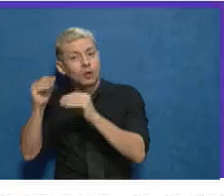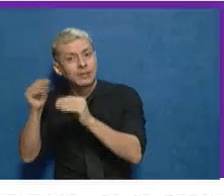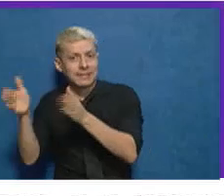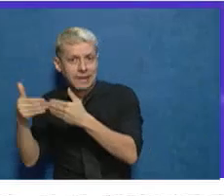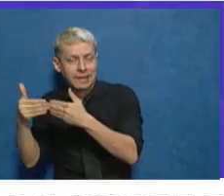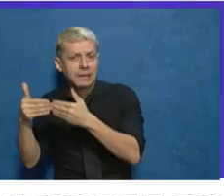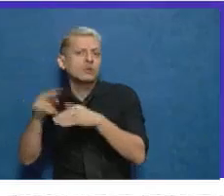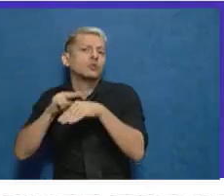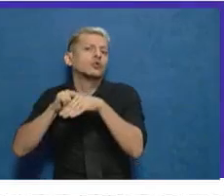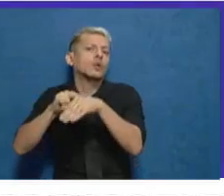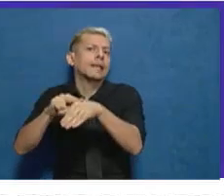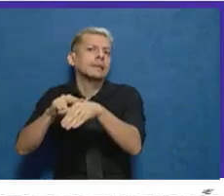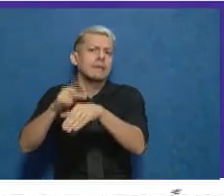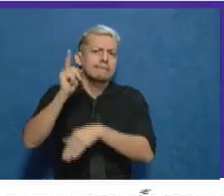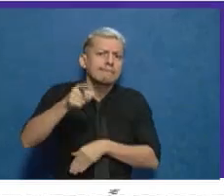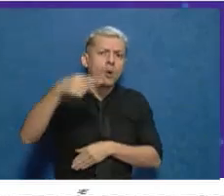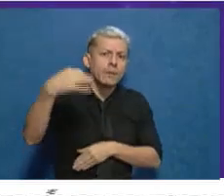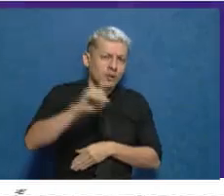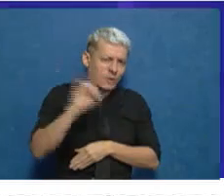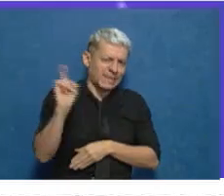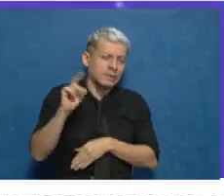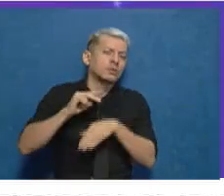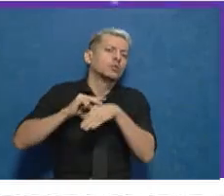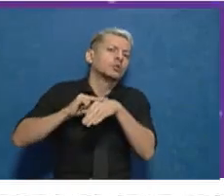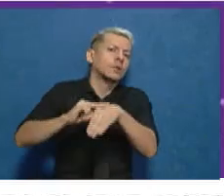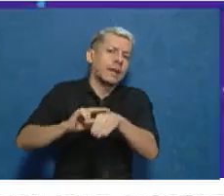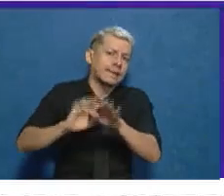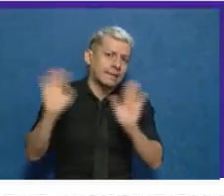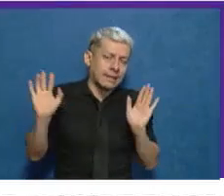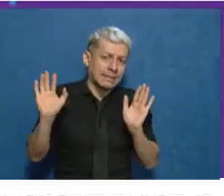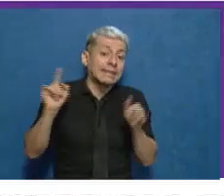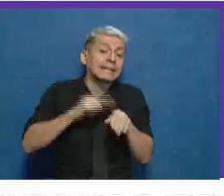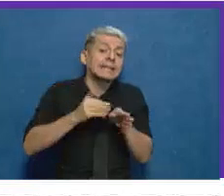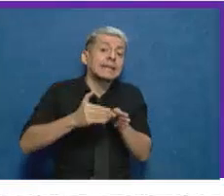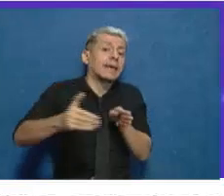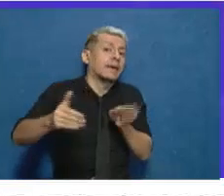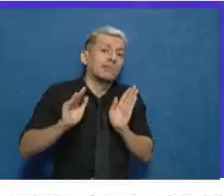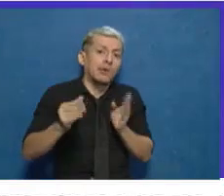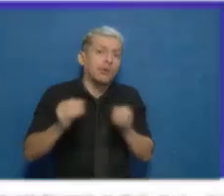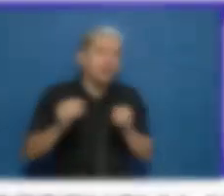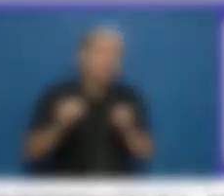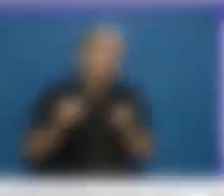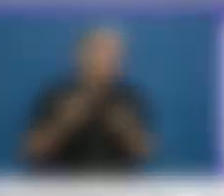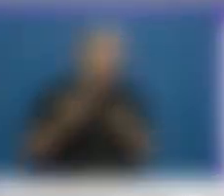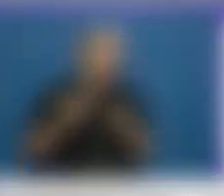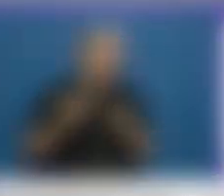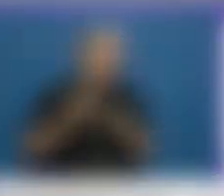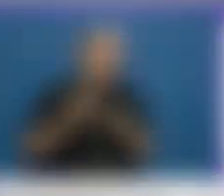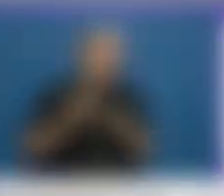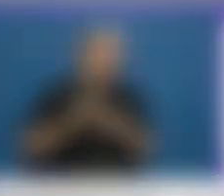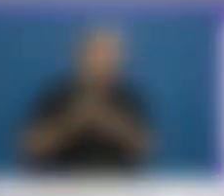alguna manera se estaba trabajando en estos horarios, así que es una adaptación por este tiempo que tiene bastante sentido.